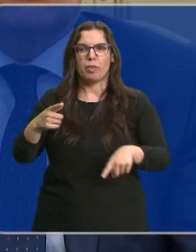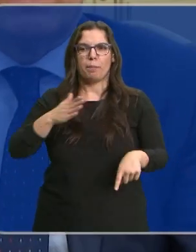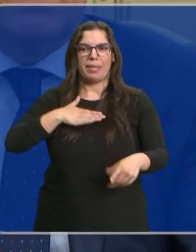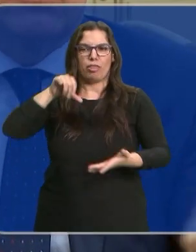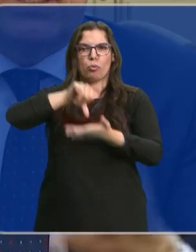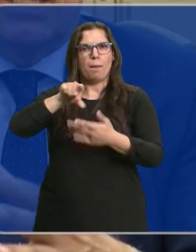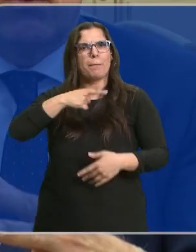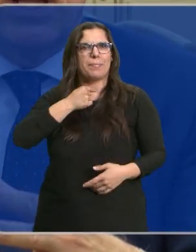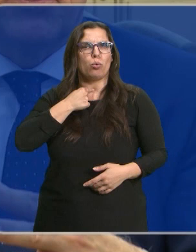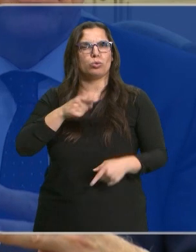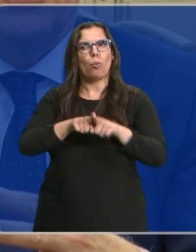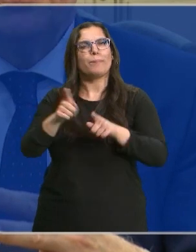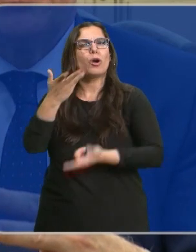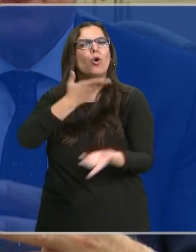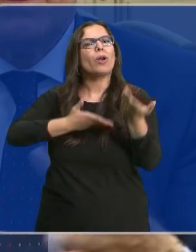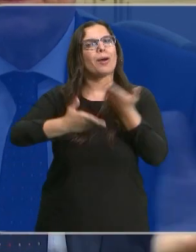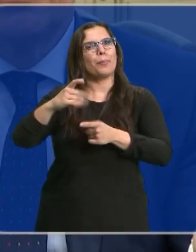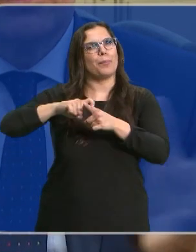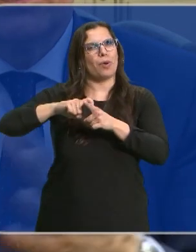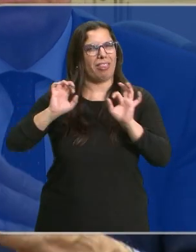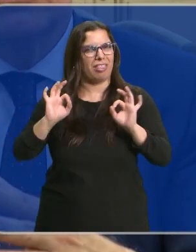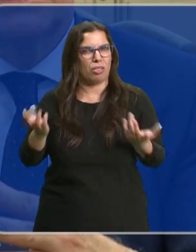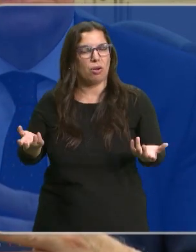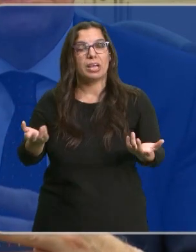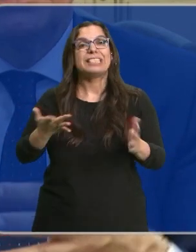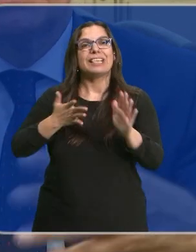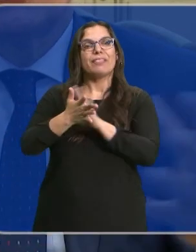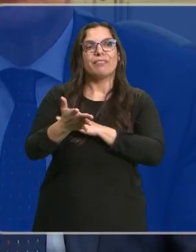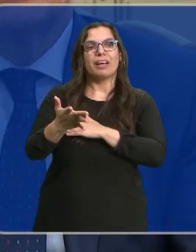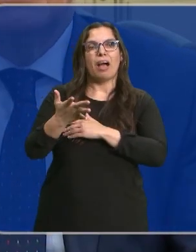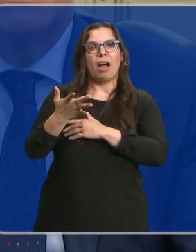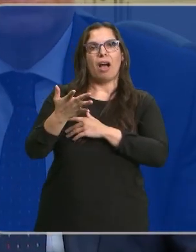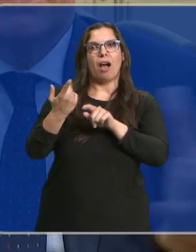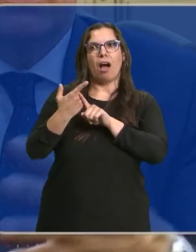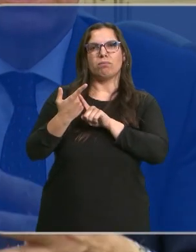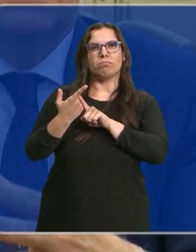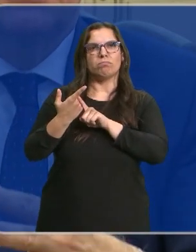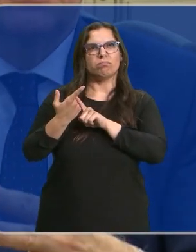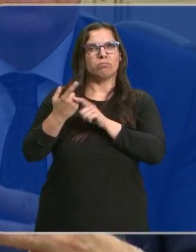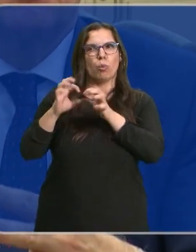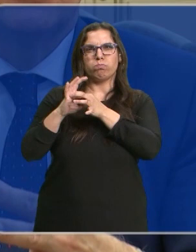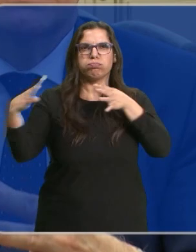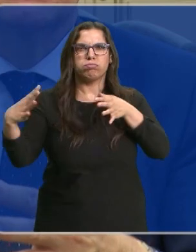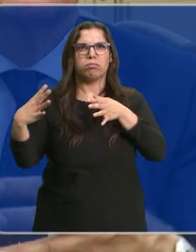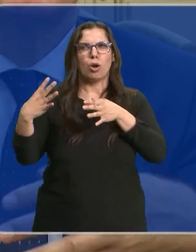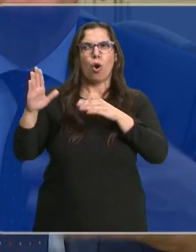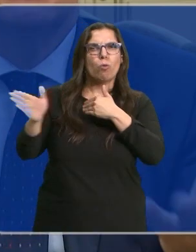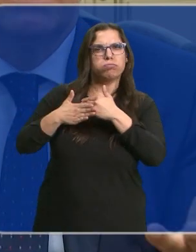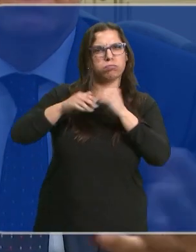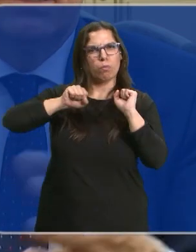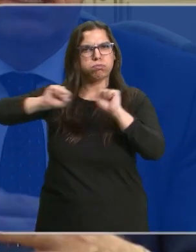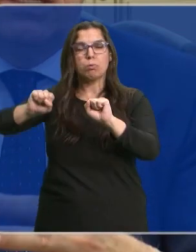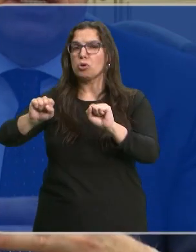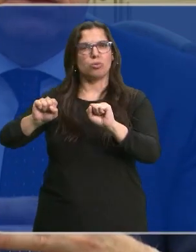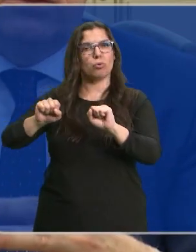ciudad. Eso es lo que me gusta, la colaboración y por lo tanto no se trata de excluir a nadie, se trata de cerrar puertas, se trata de